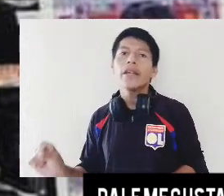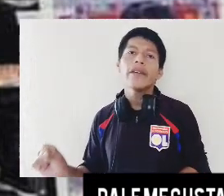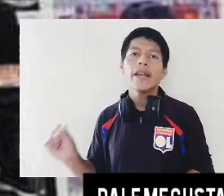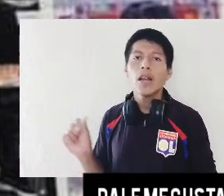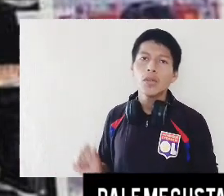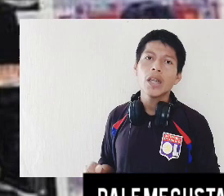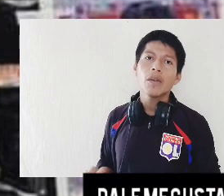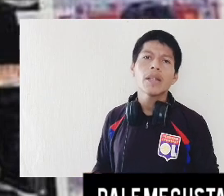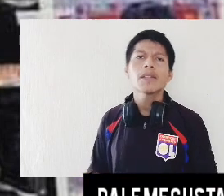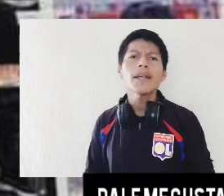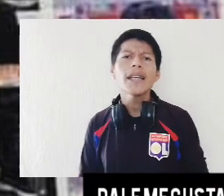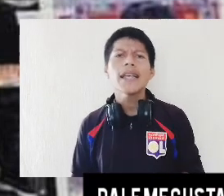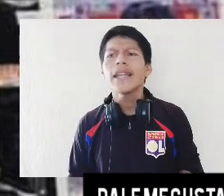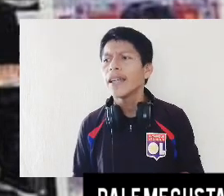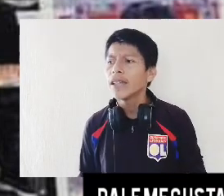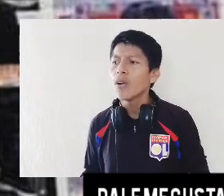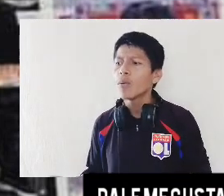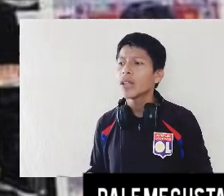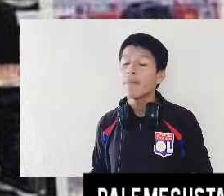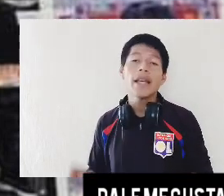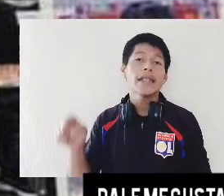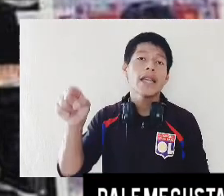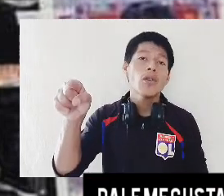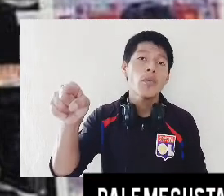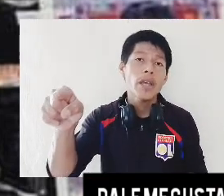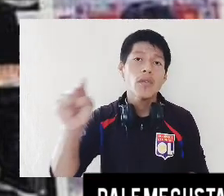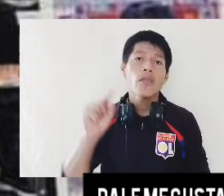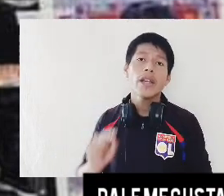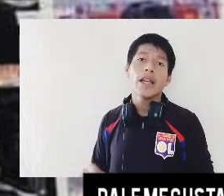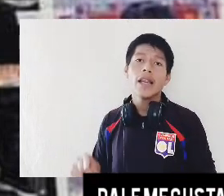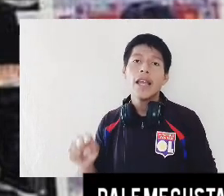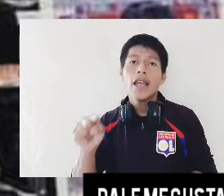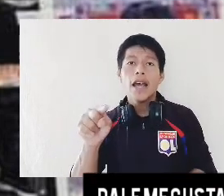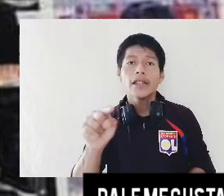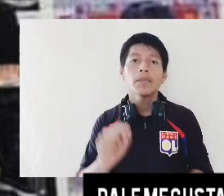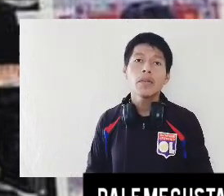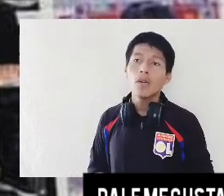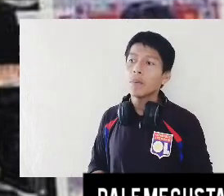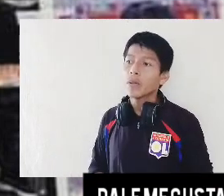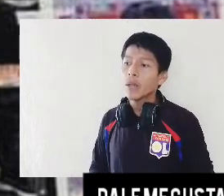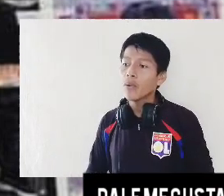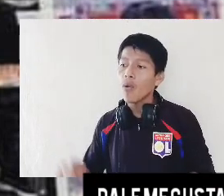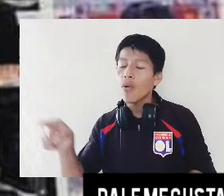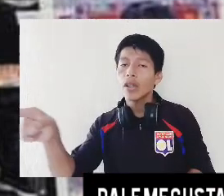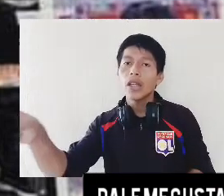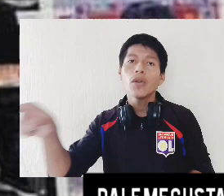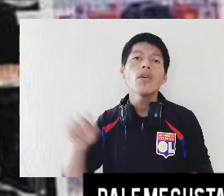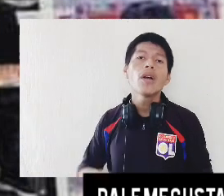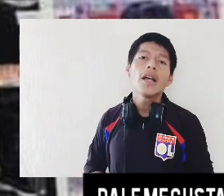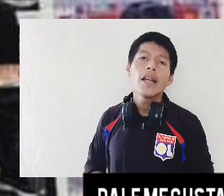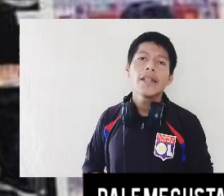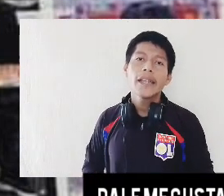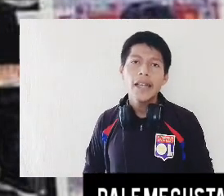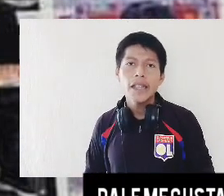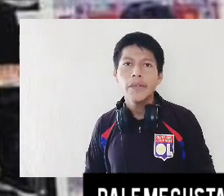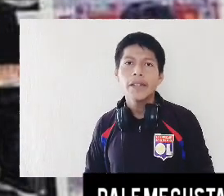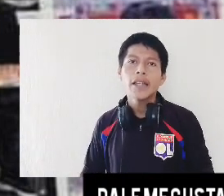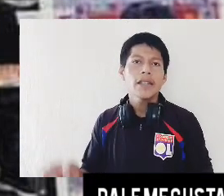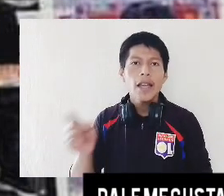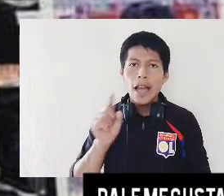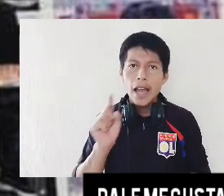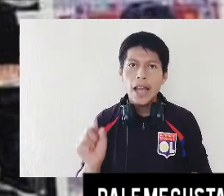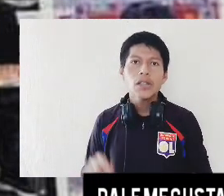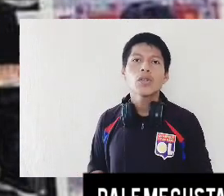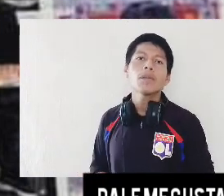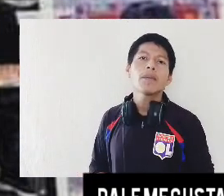dejando libre a los delincuentes. Van a salir a decir, como siempre, es que el gobierno federal, Andrés Manuel López Obrador, ordenó dejar en